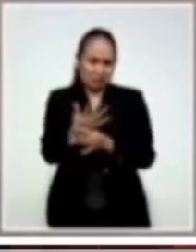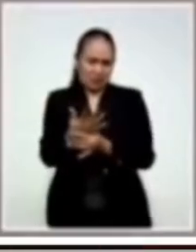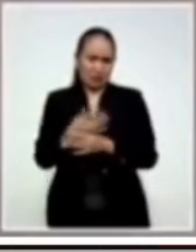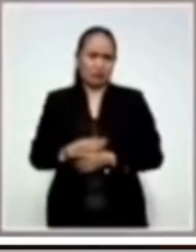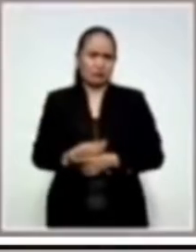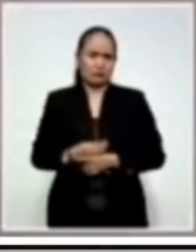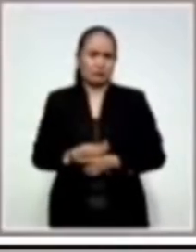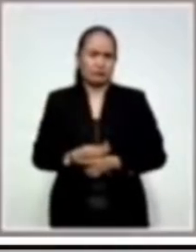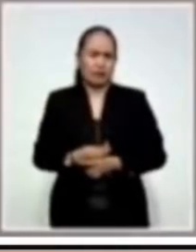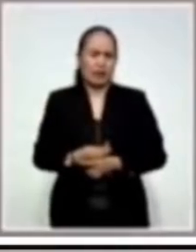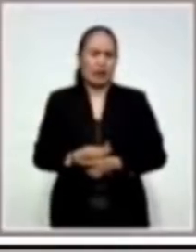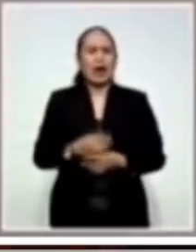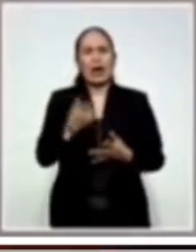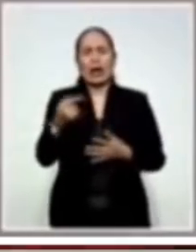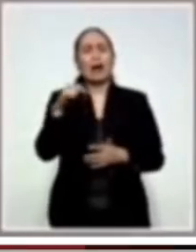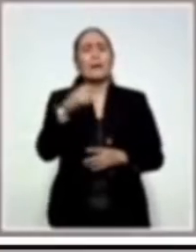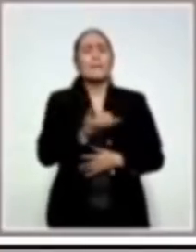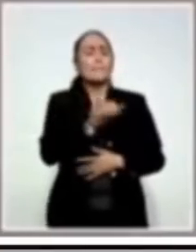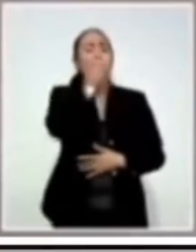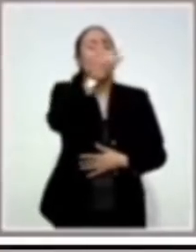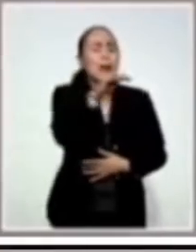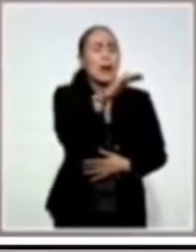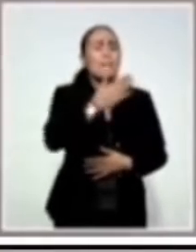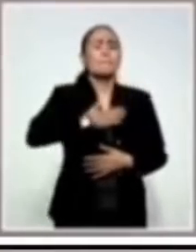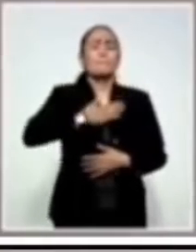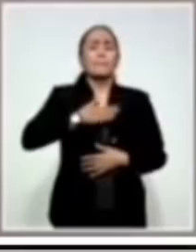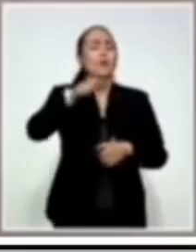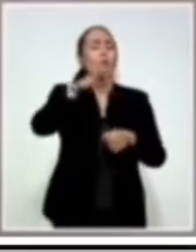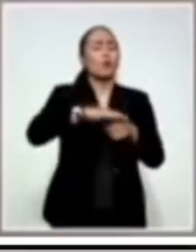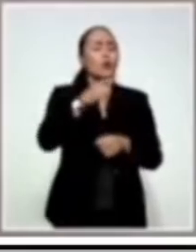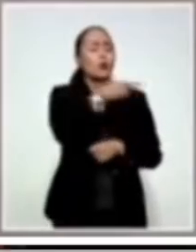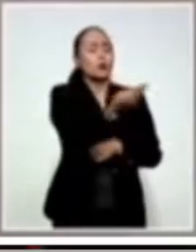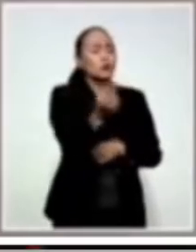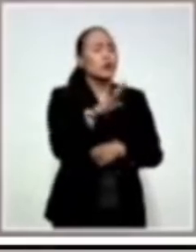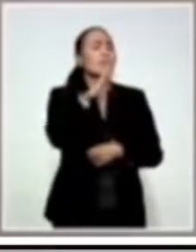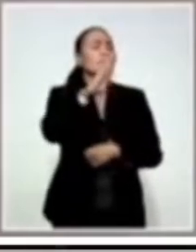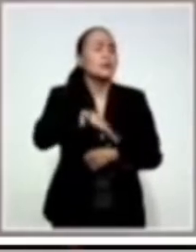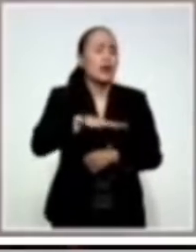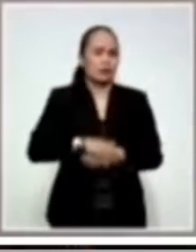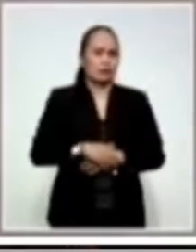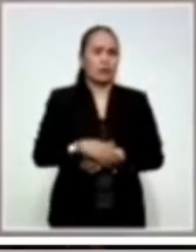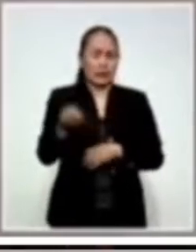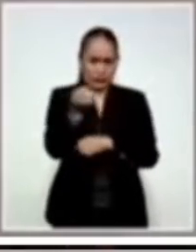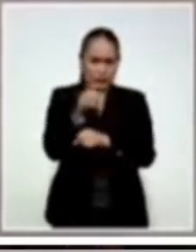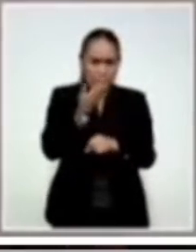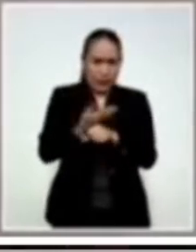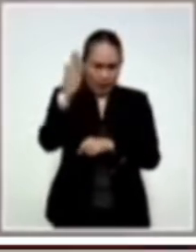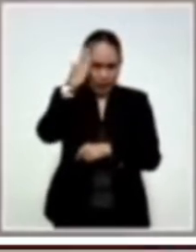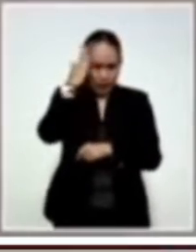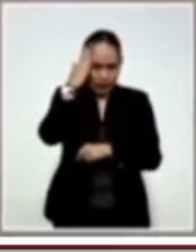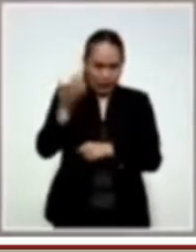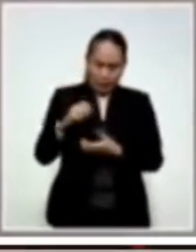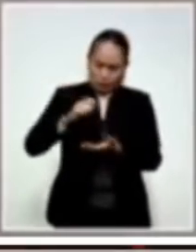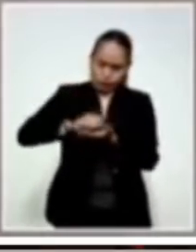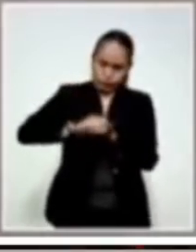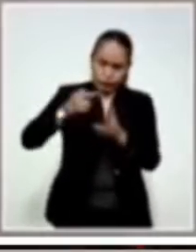sido mal contado o mal recepcionado por la Secretaría General. Y ninguna ministra